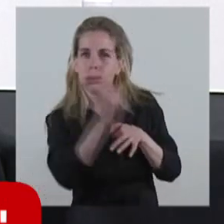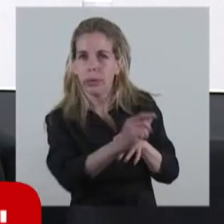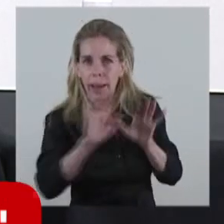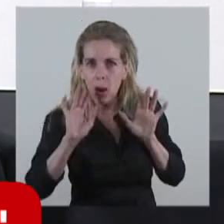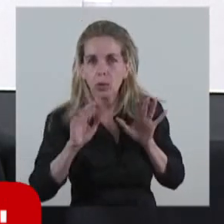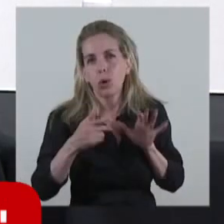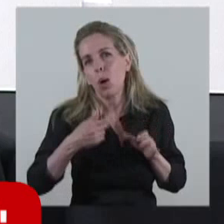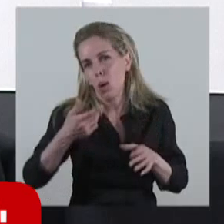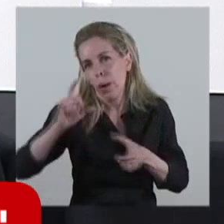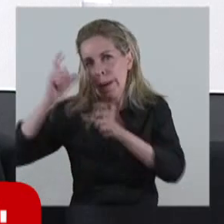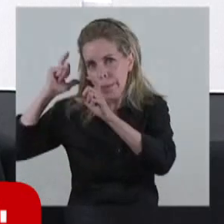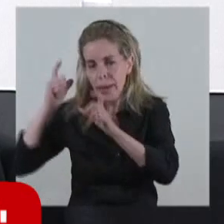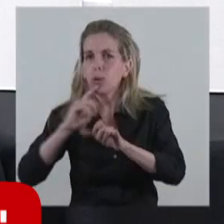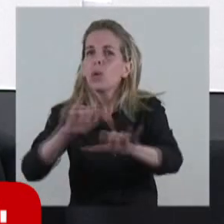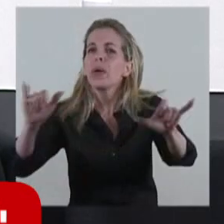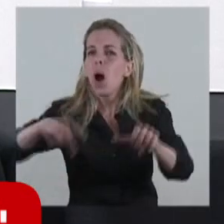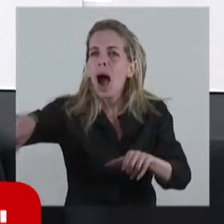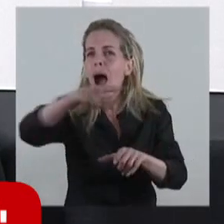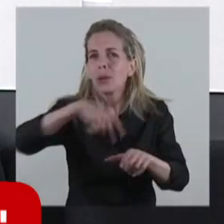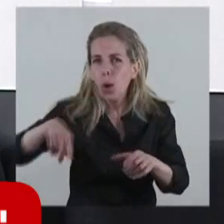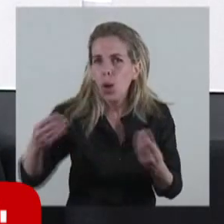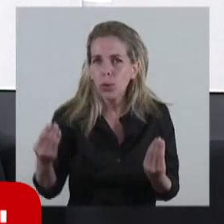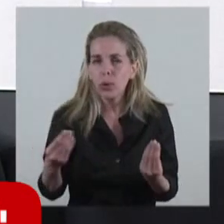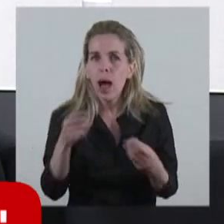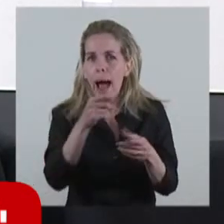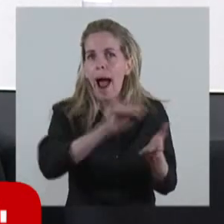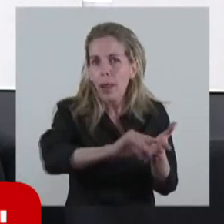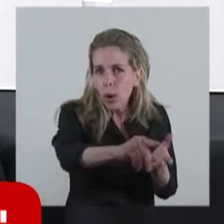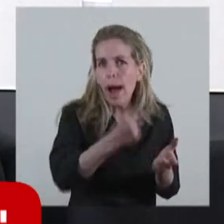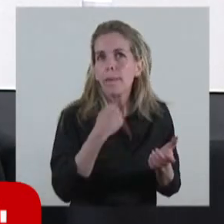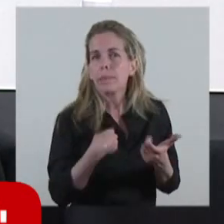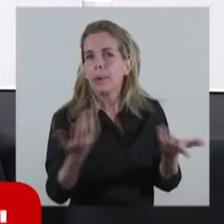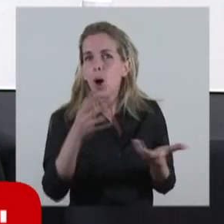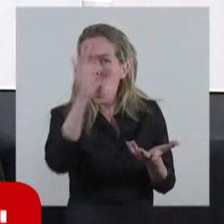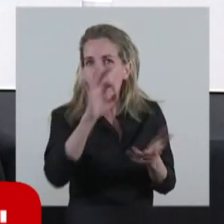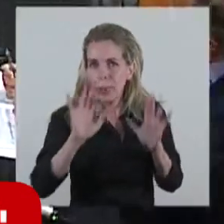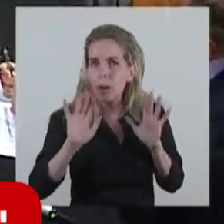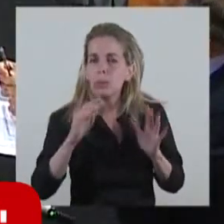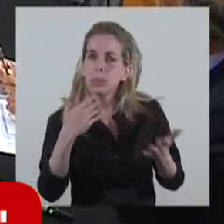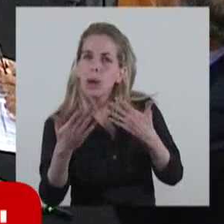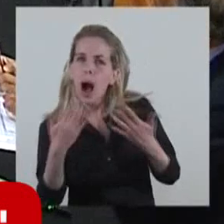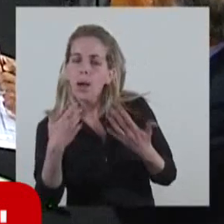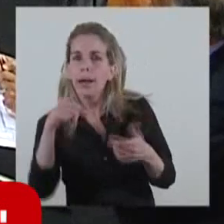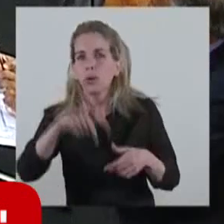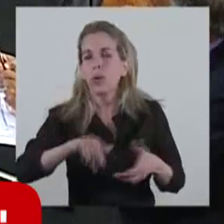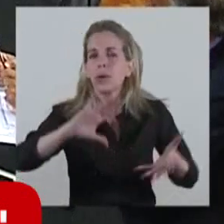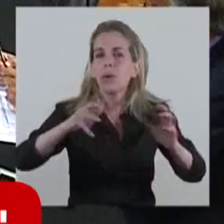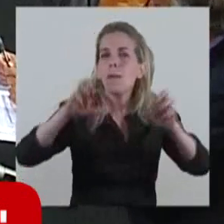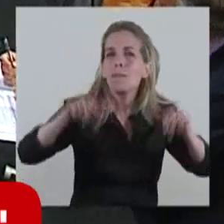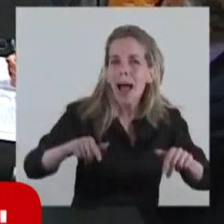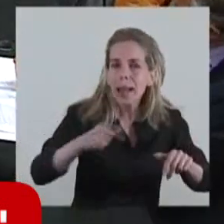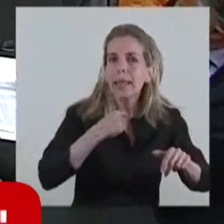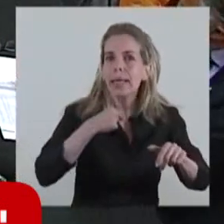al doctor Pellegrina y a todos a que conversemos sobre este modelo que realmente trae el concepto de